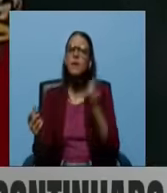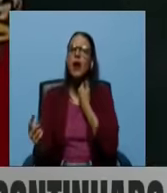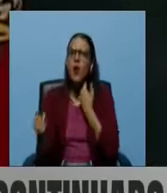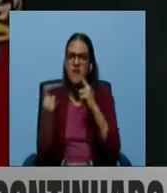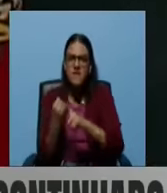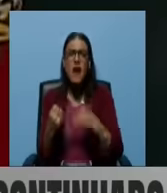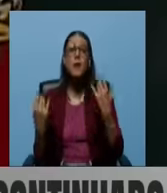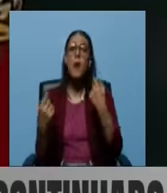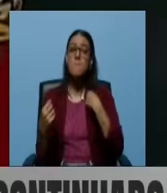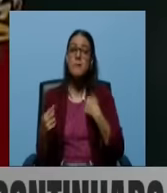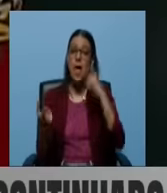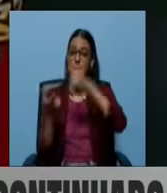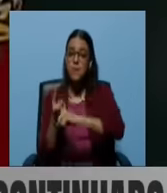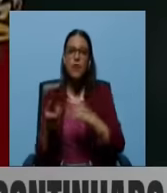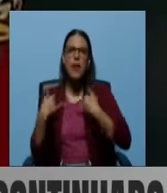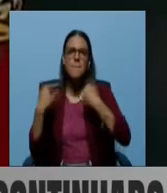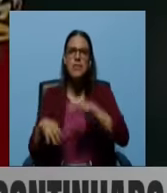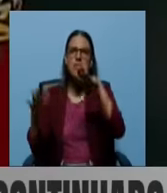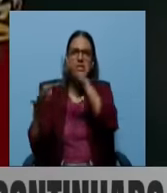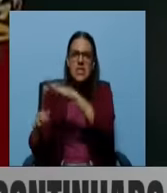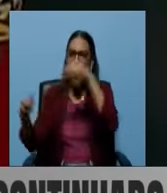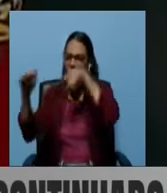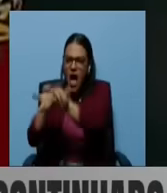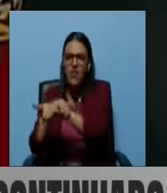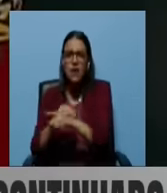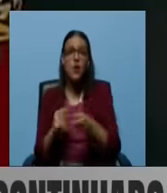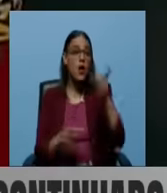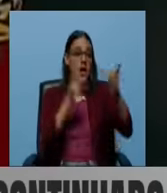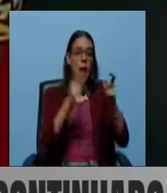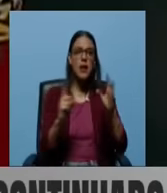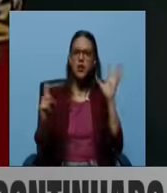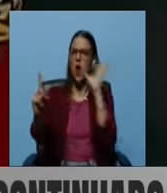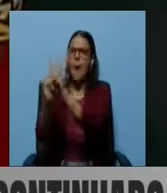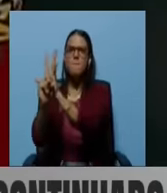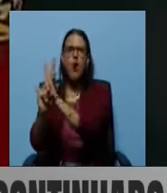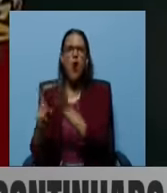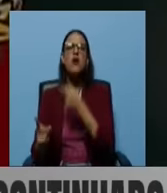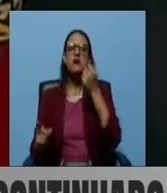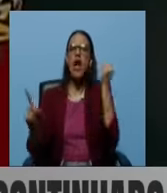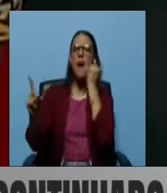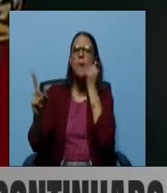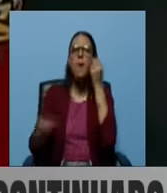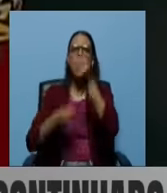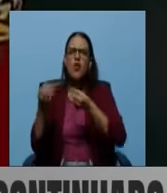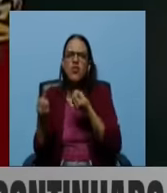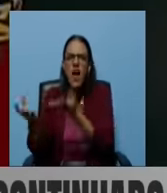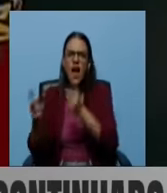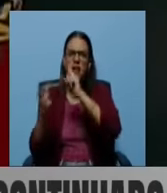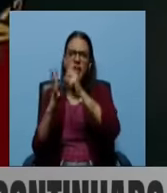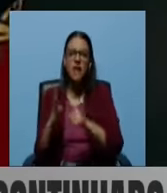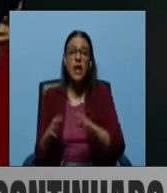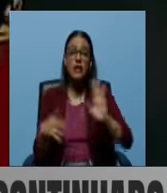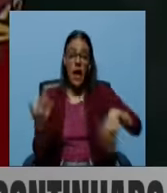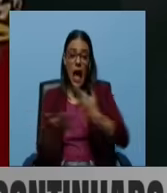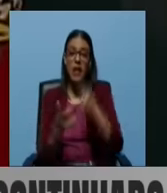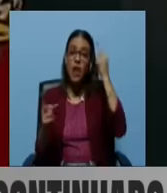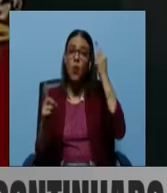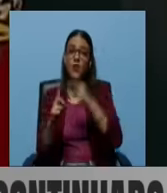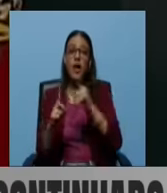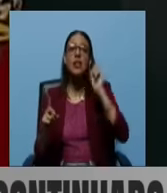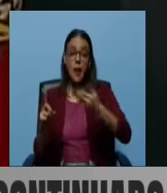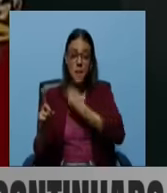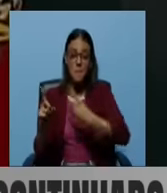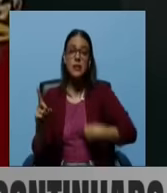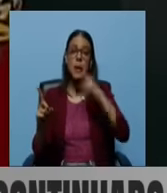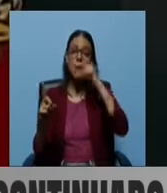pues. Todas las noches iban a mi casa. Hasta que un día, bueno, hasta el presidente Nicolás